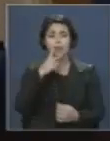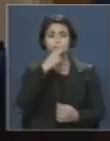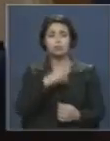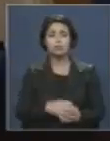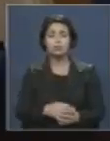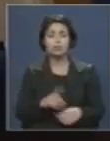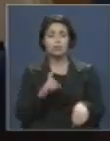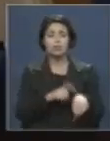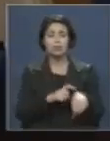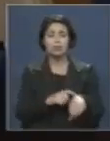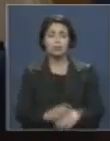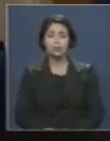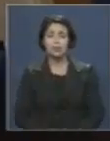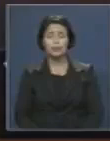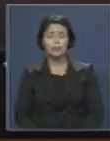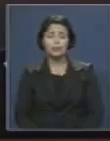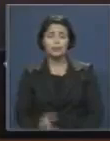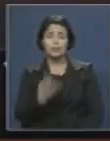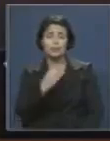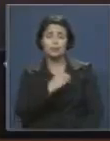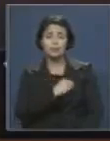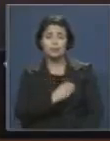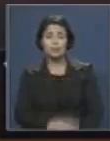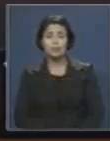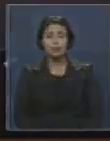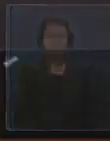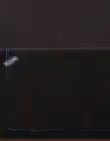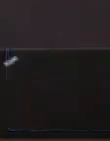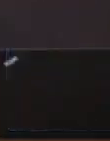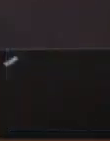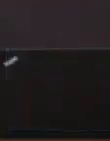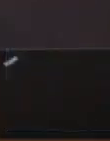Montt? Tiempo, diputada, desgraciadamente.